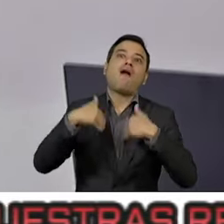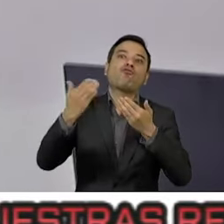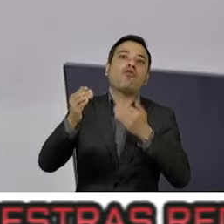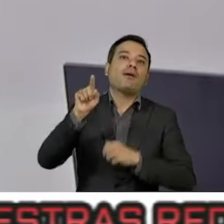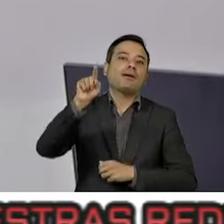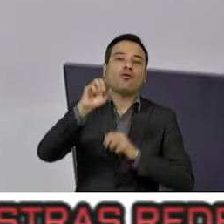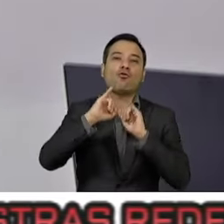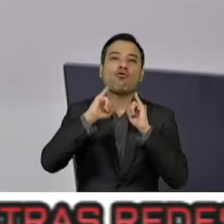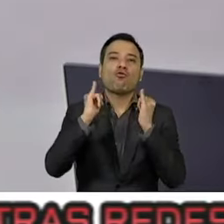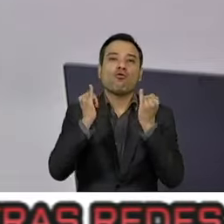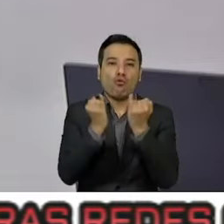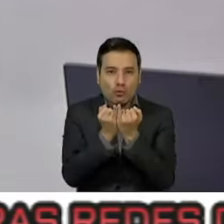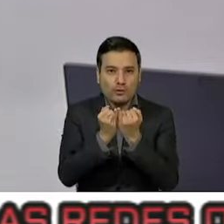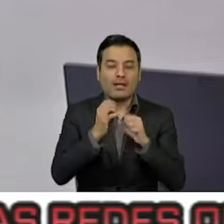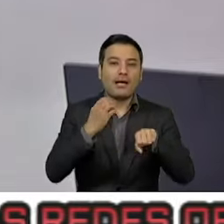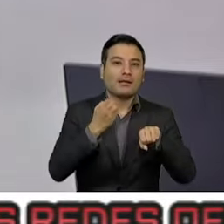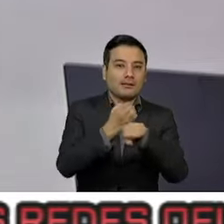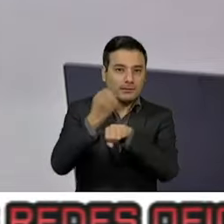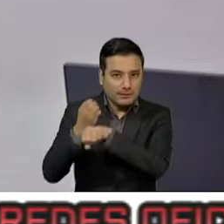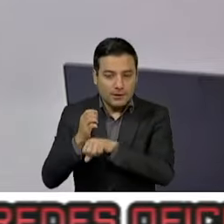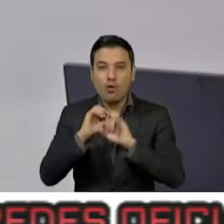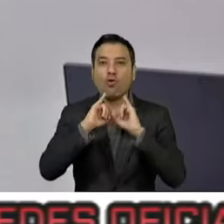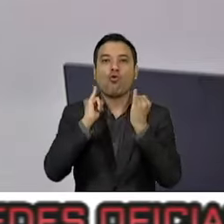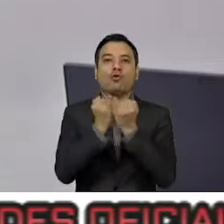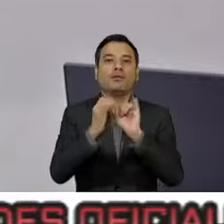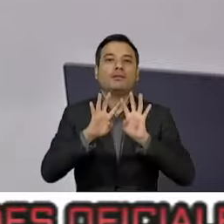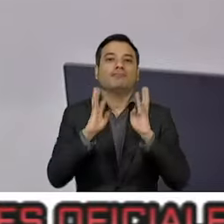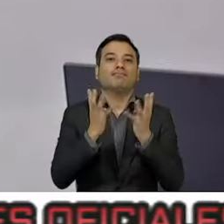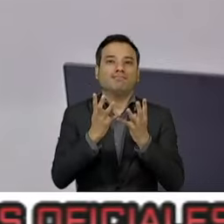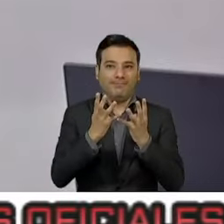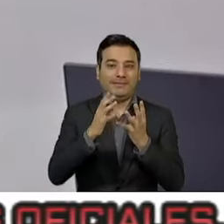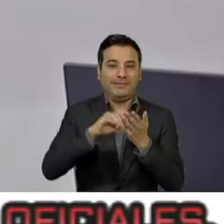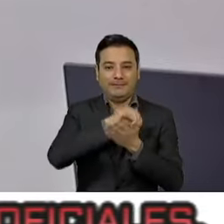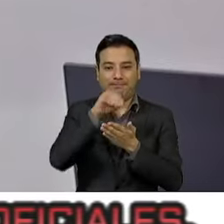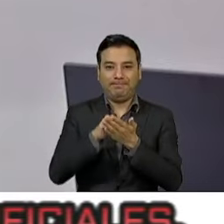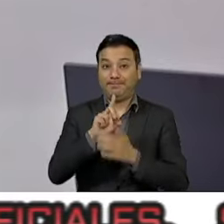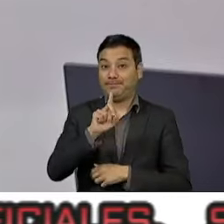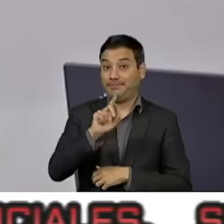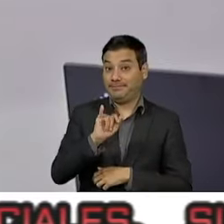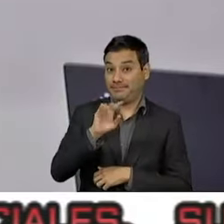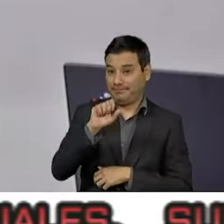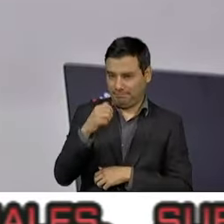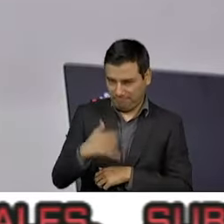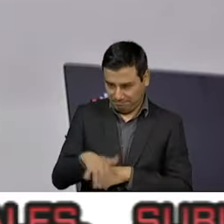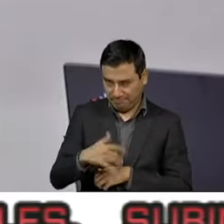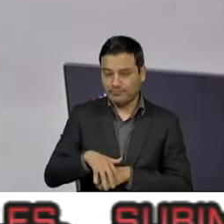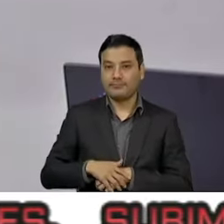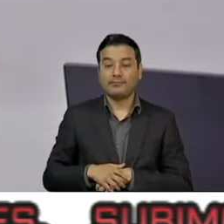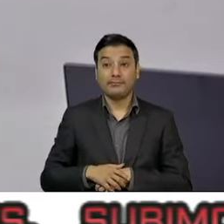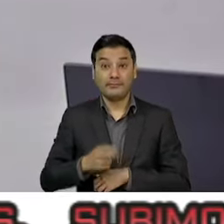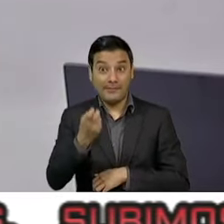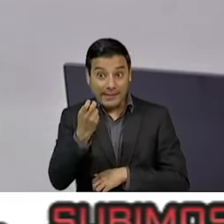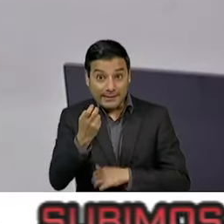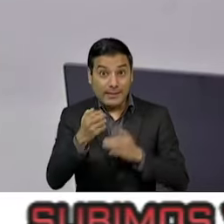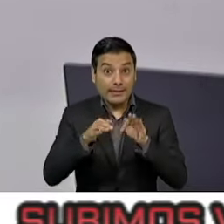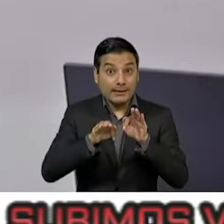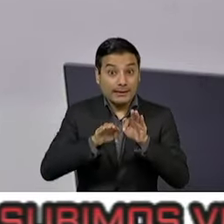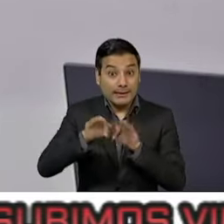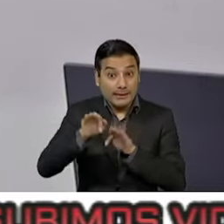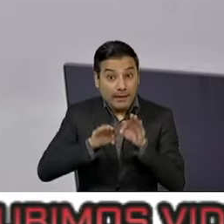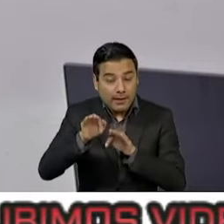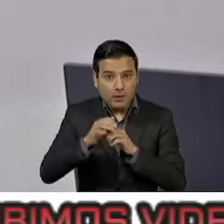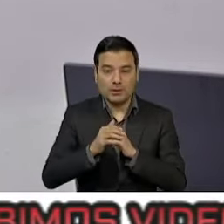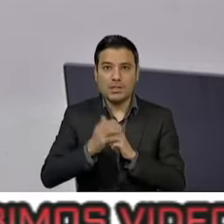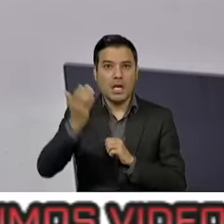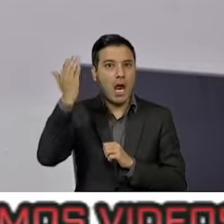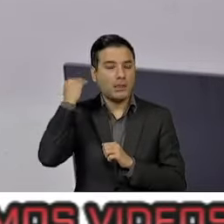locales y distritales para el éxito del trabajo institucional en su conjunto. Esta capacidad operativa fue puesta a prueba, ya